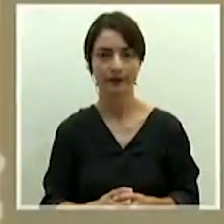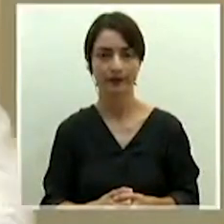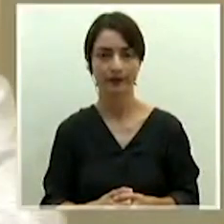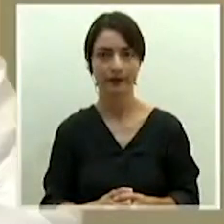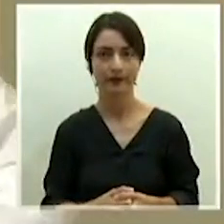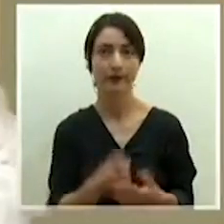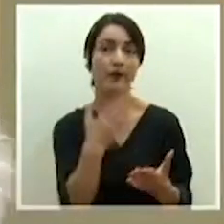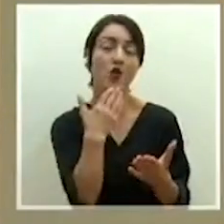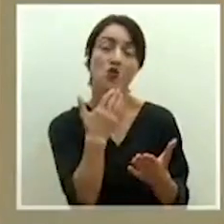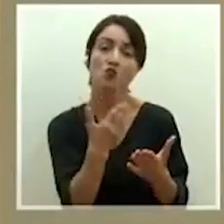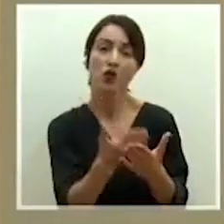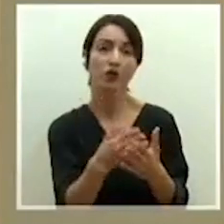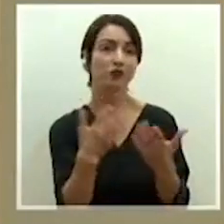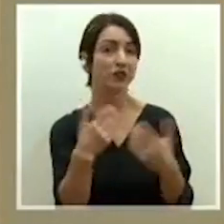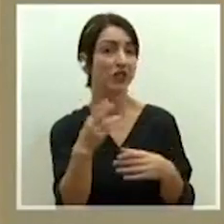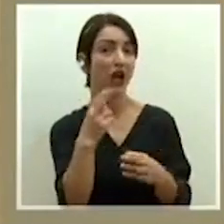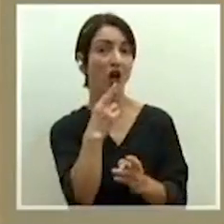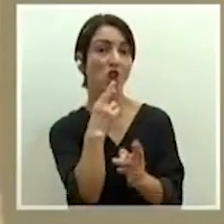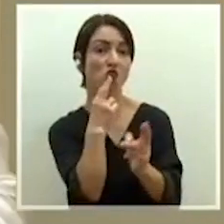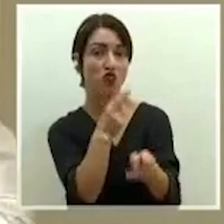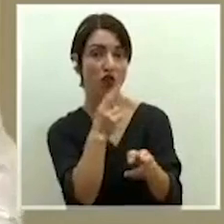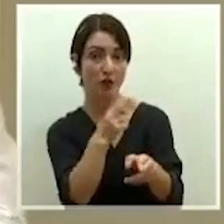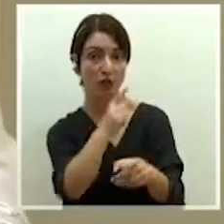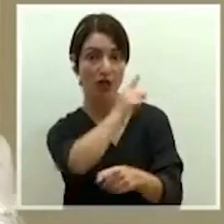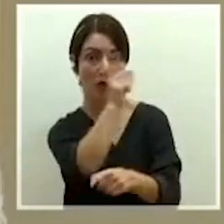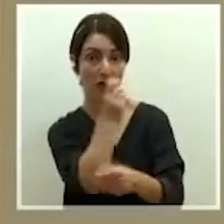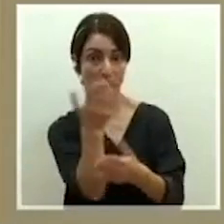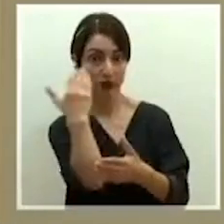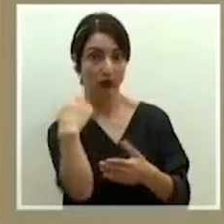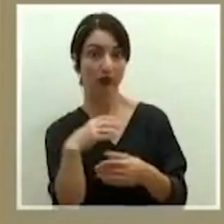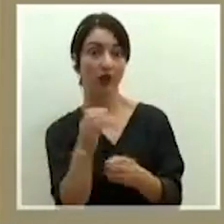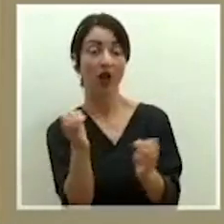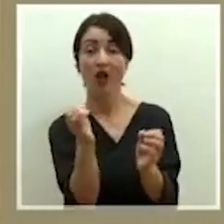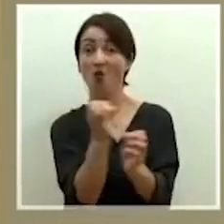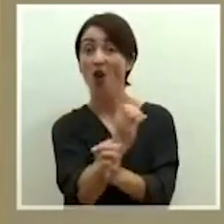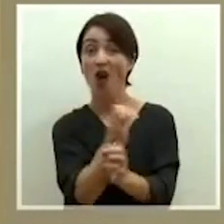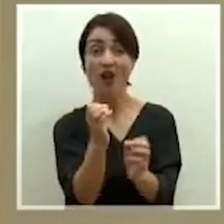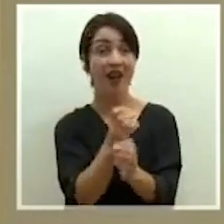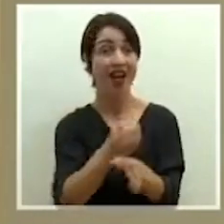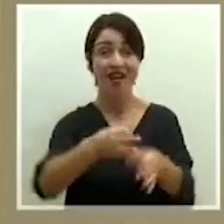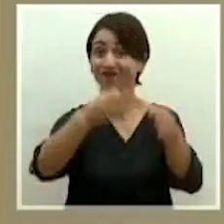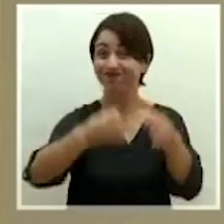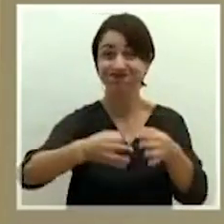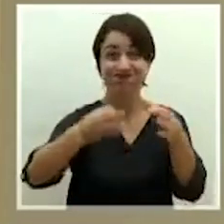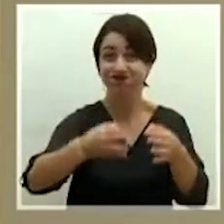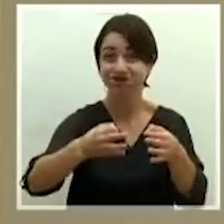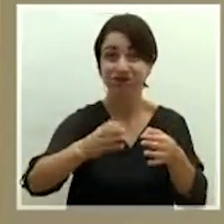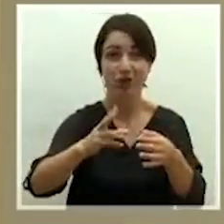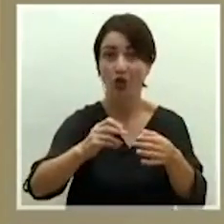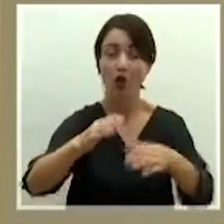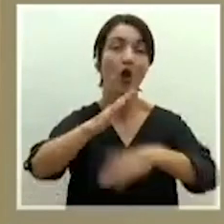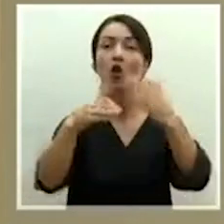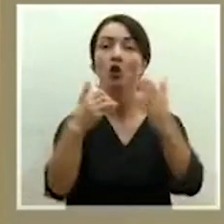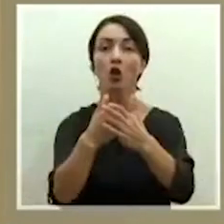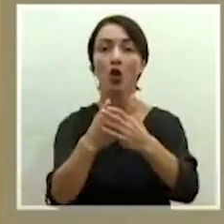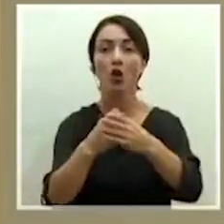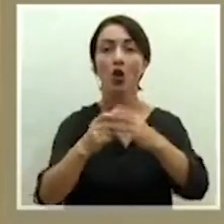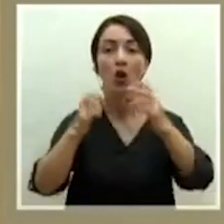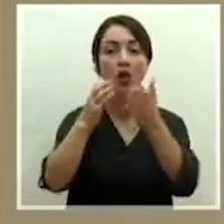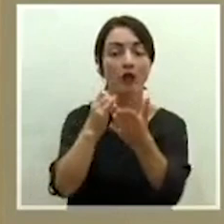Bueno, de la misma manera que contestaba preguntas anteriores, no hay nada escrito en piedra, todo va a ser basado en un estudio